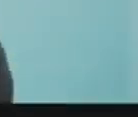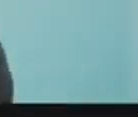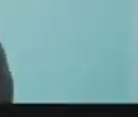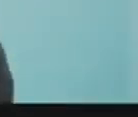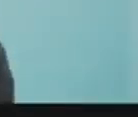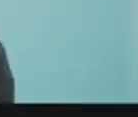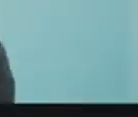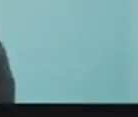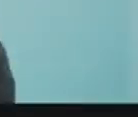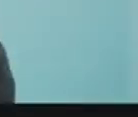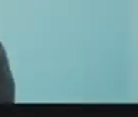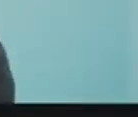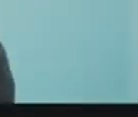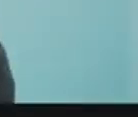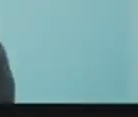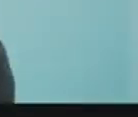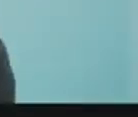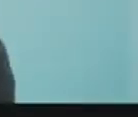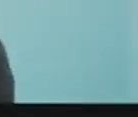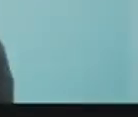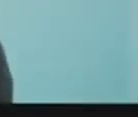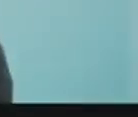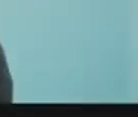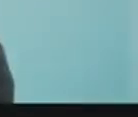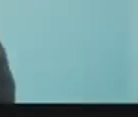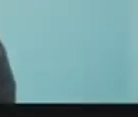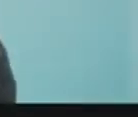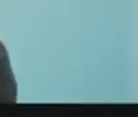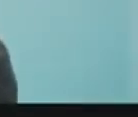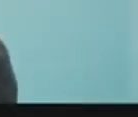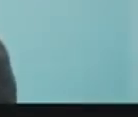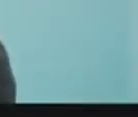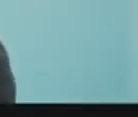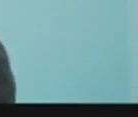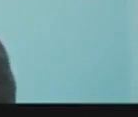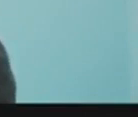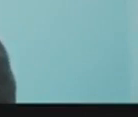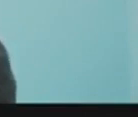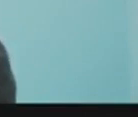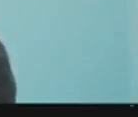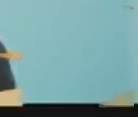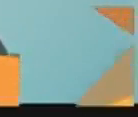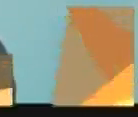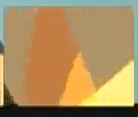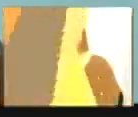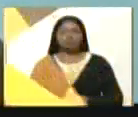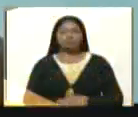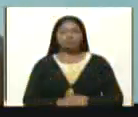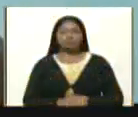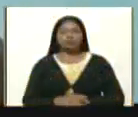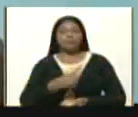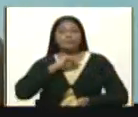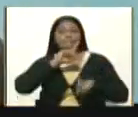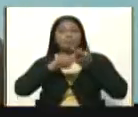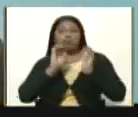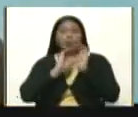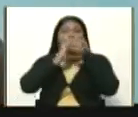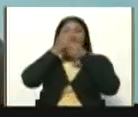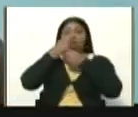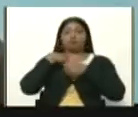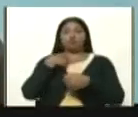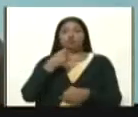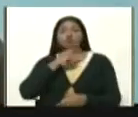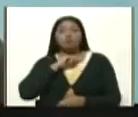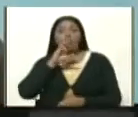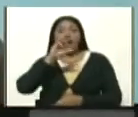fecha del 12 de junio es compleja para mí, ya que hace 2 años secuestraron a mi esposo, Alex Saab. Soy Camila Fabri,